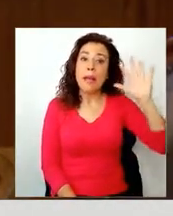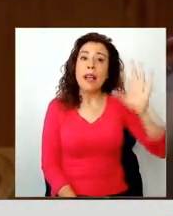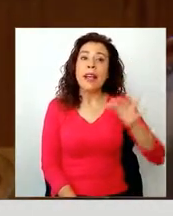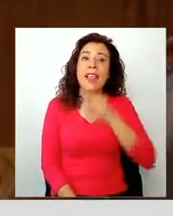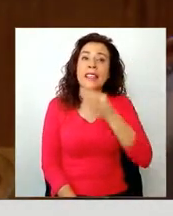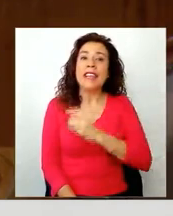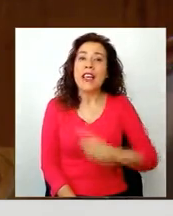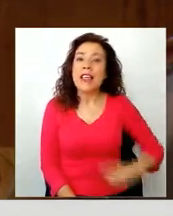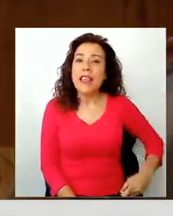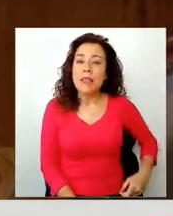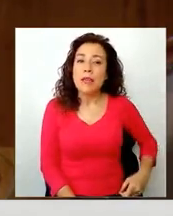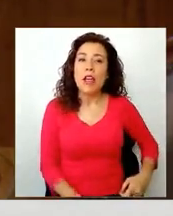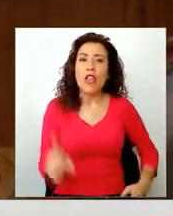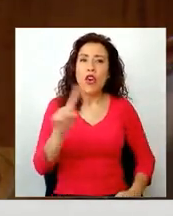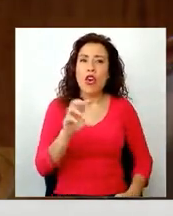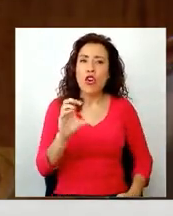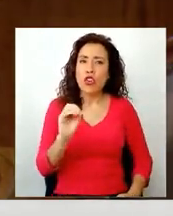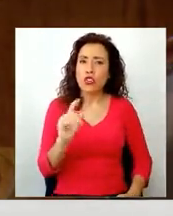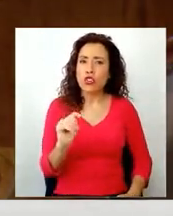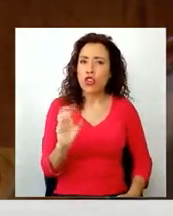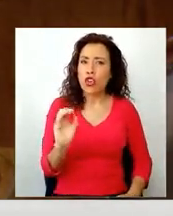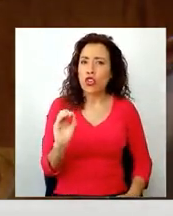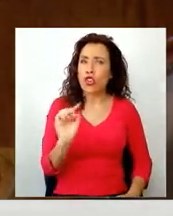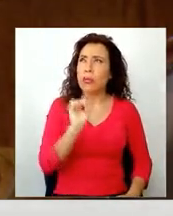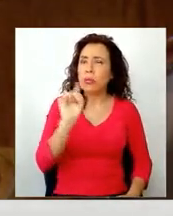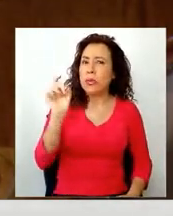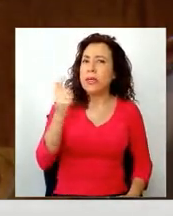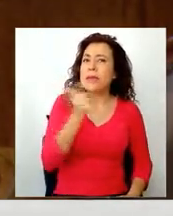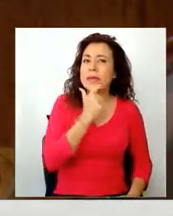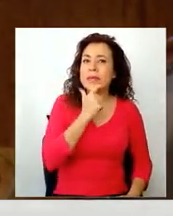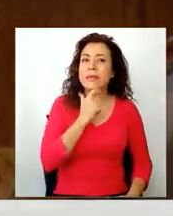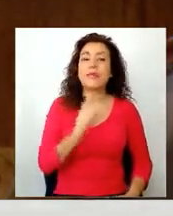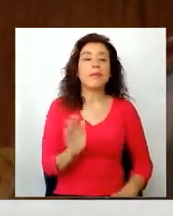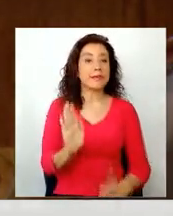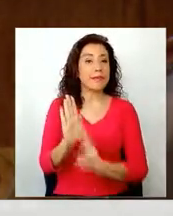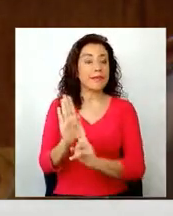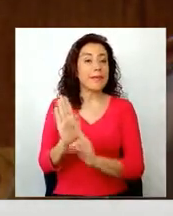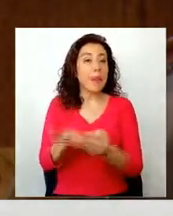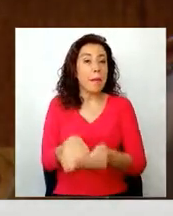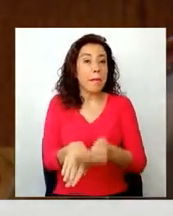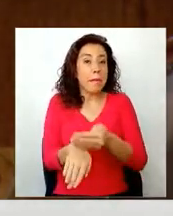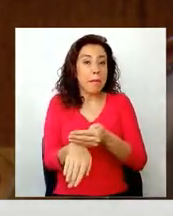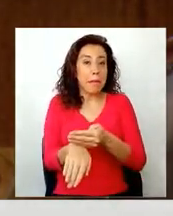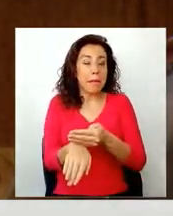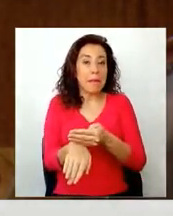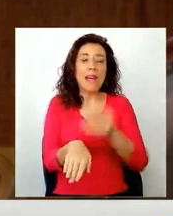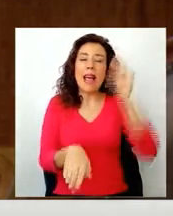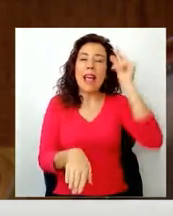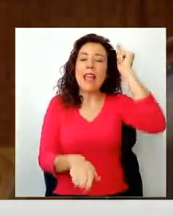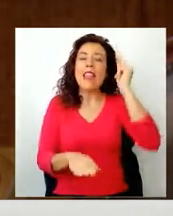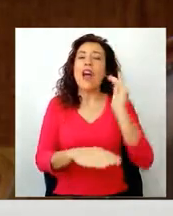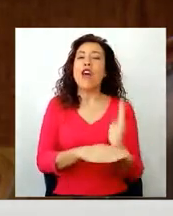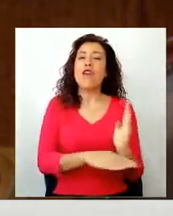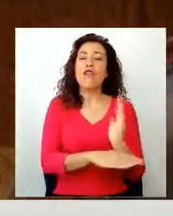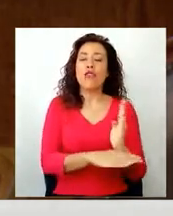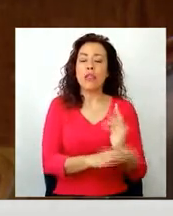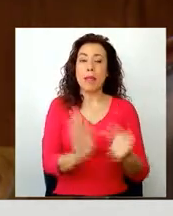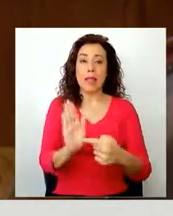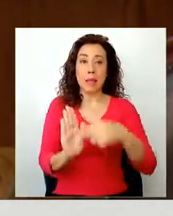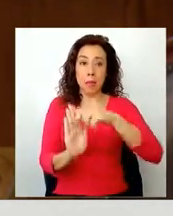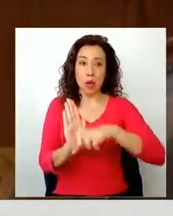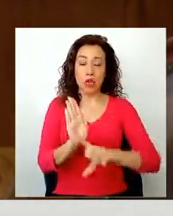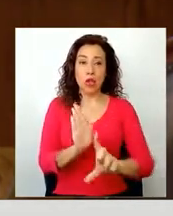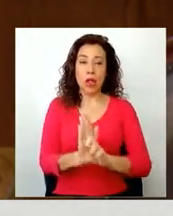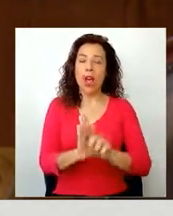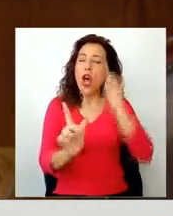Soto constancia reglamentarias previas idea matrío fundamental el proyecto de ley tiene como objetivo